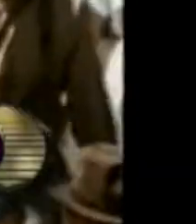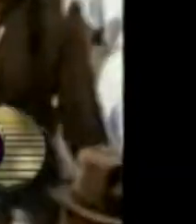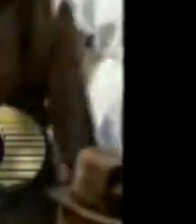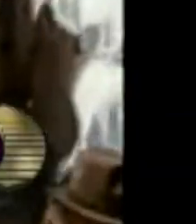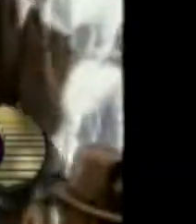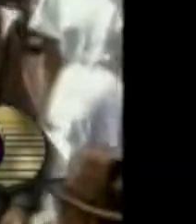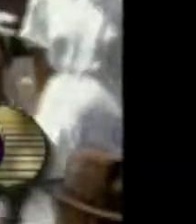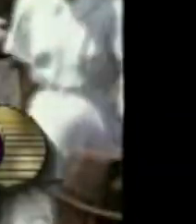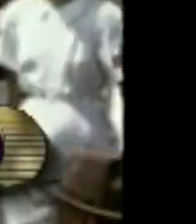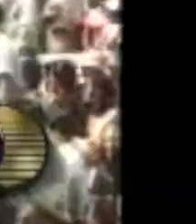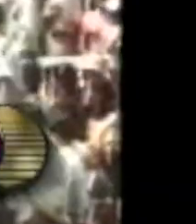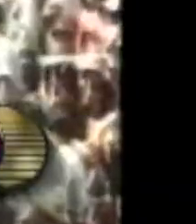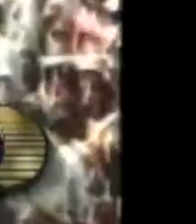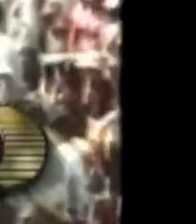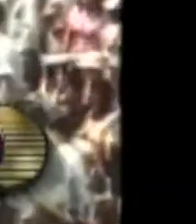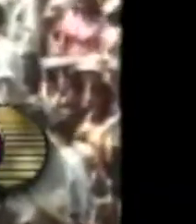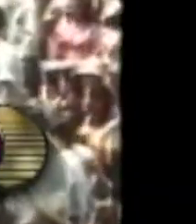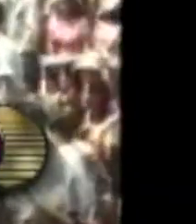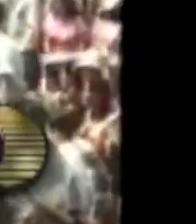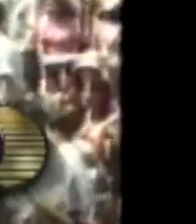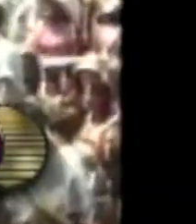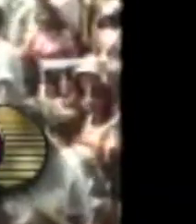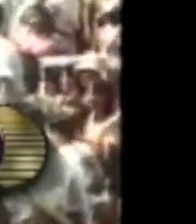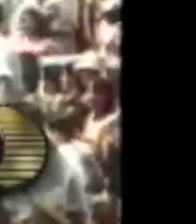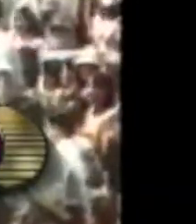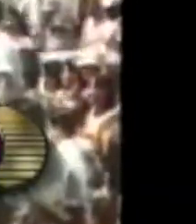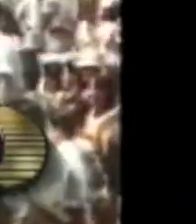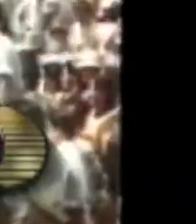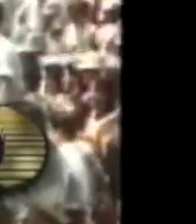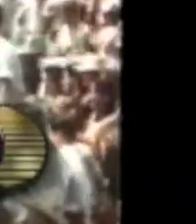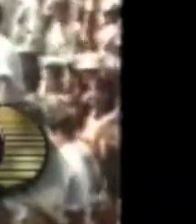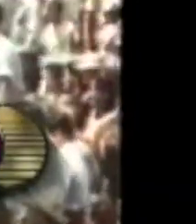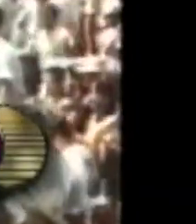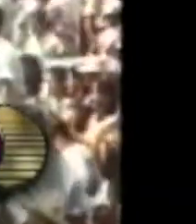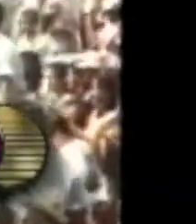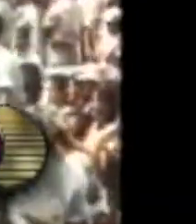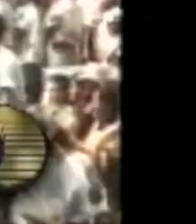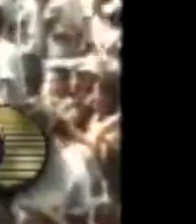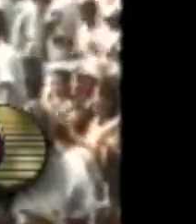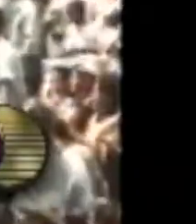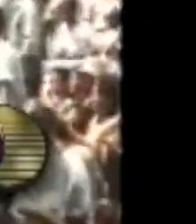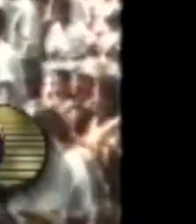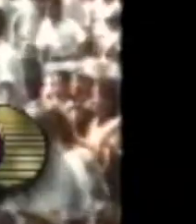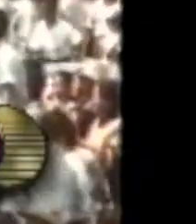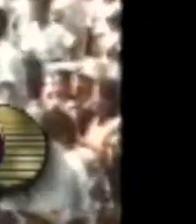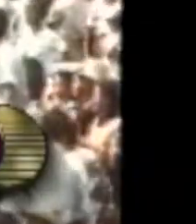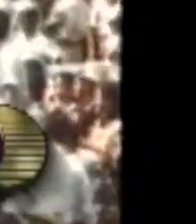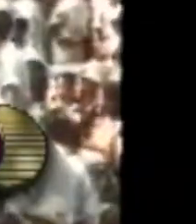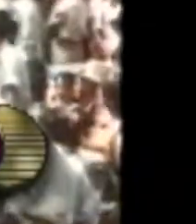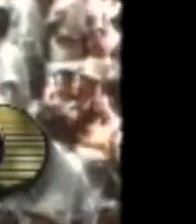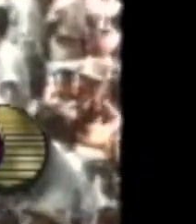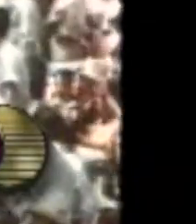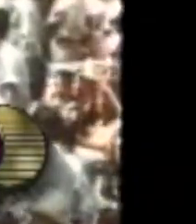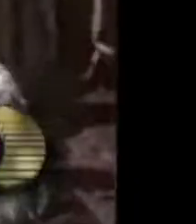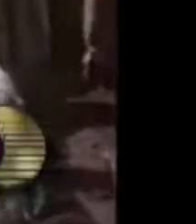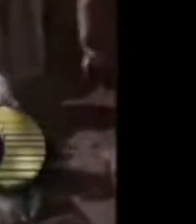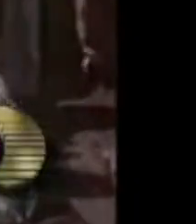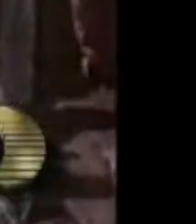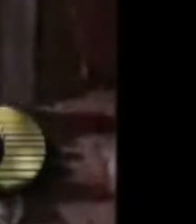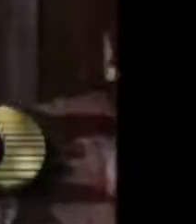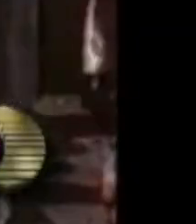en nuestra historia. El día 28 de abril de 1948, las fuerzas rebeldes